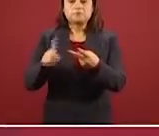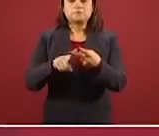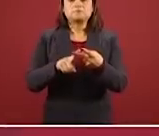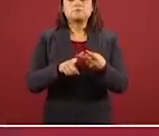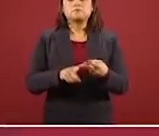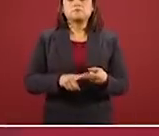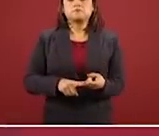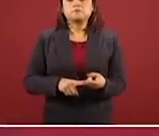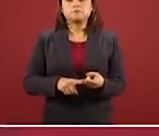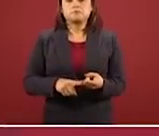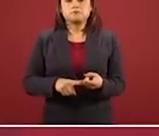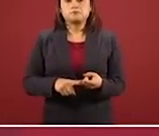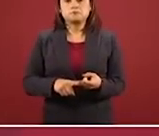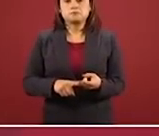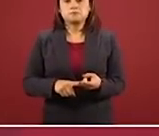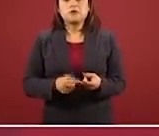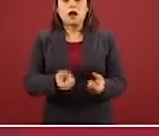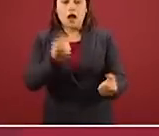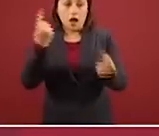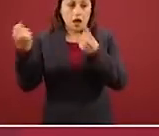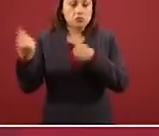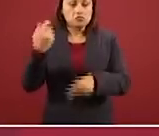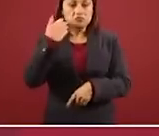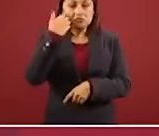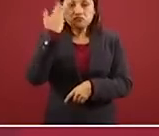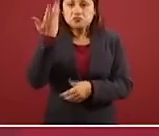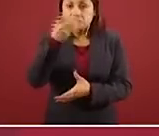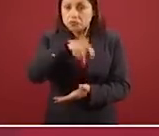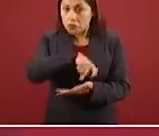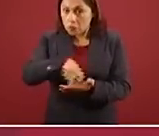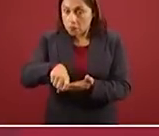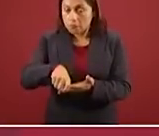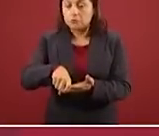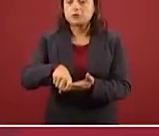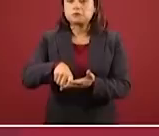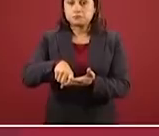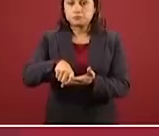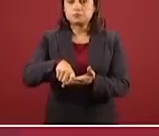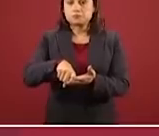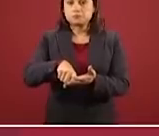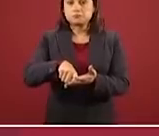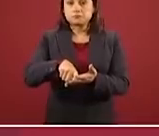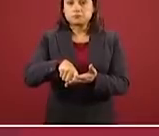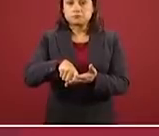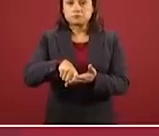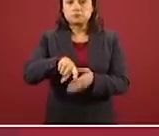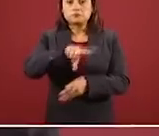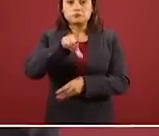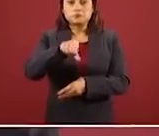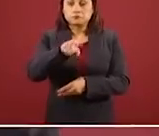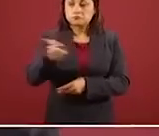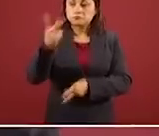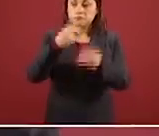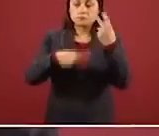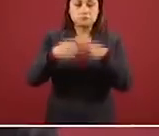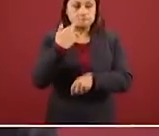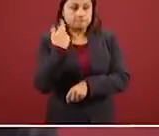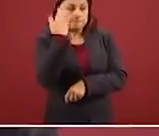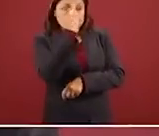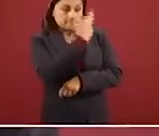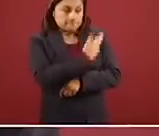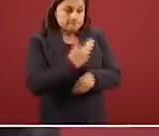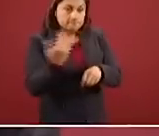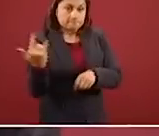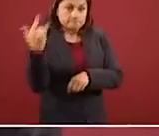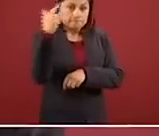hay posibles compradores, se somete el avión a una revisión